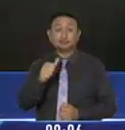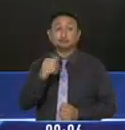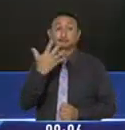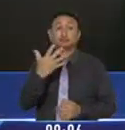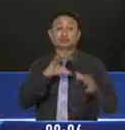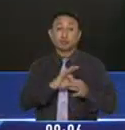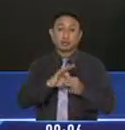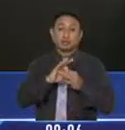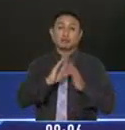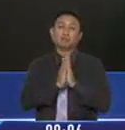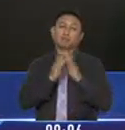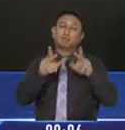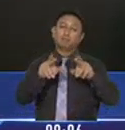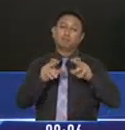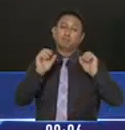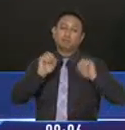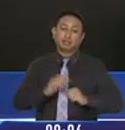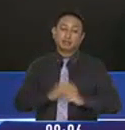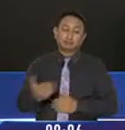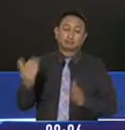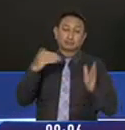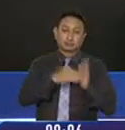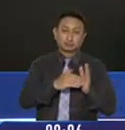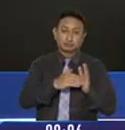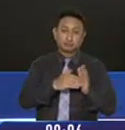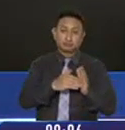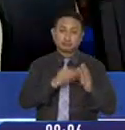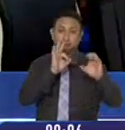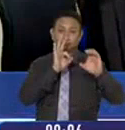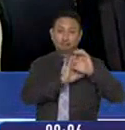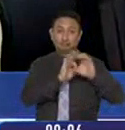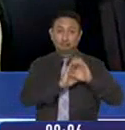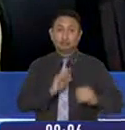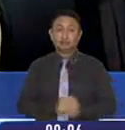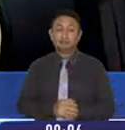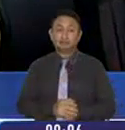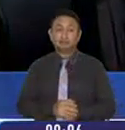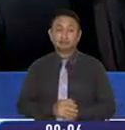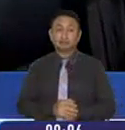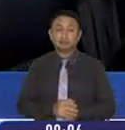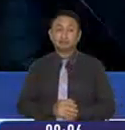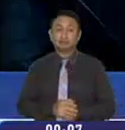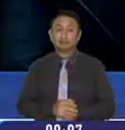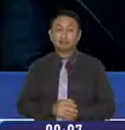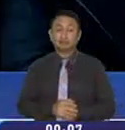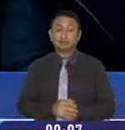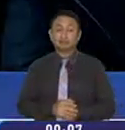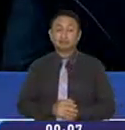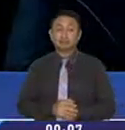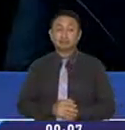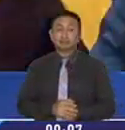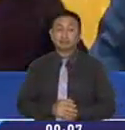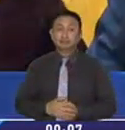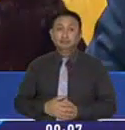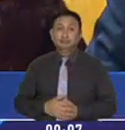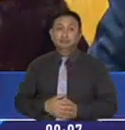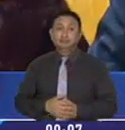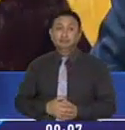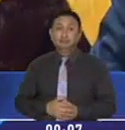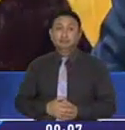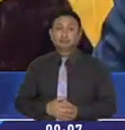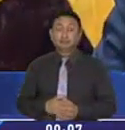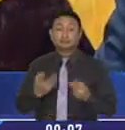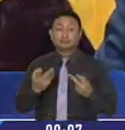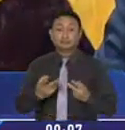licencia para postularse nuevamente a ese cargo, entre los que están de mayoría y minoría. Pero también es